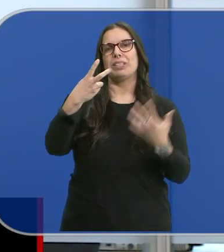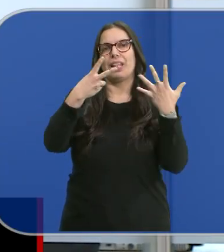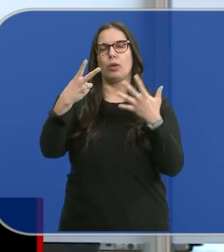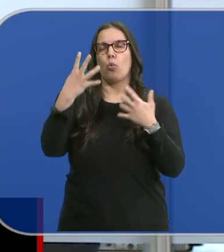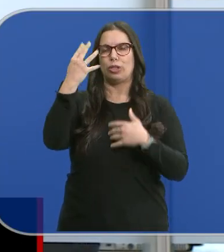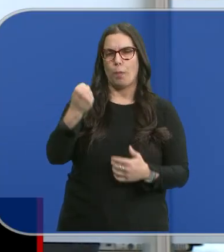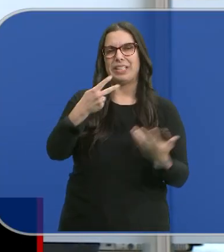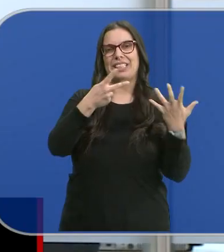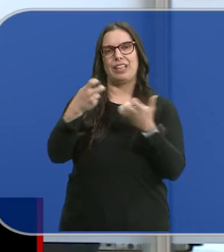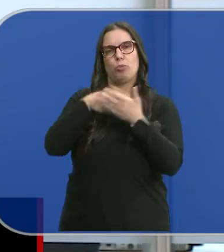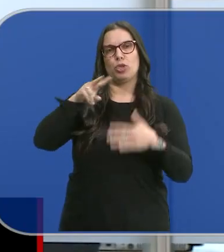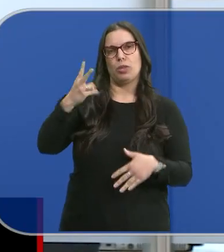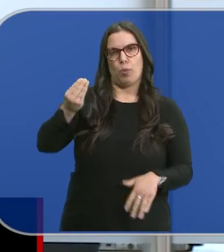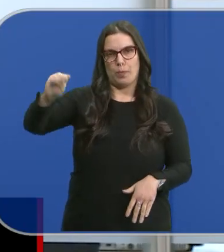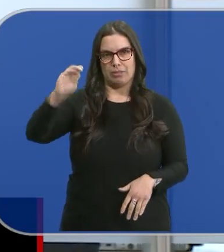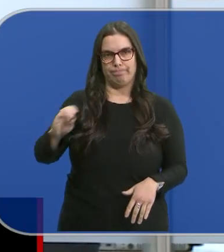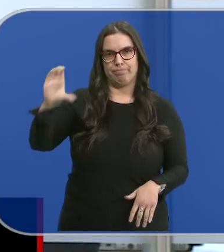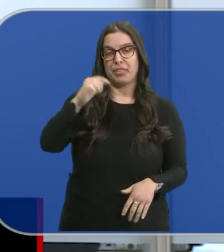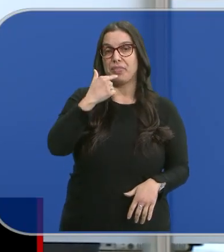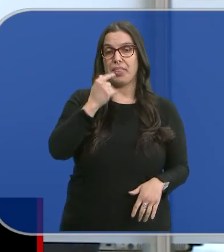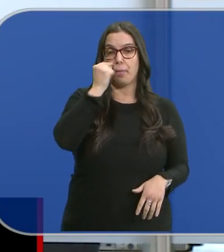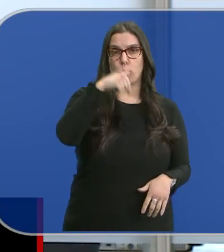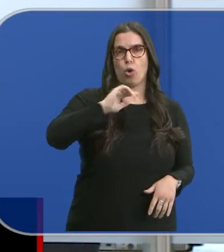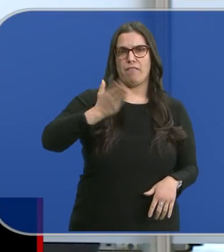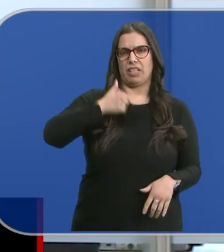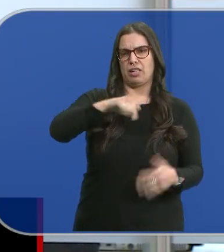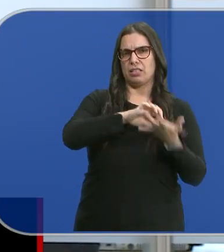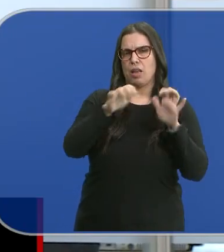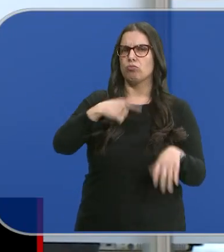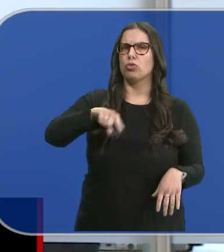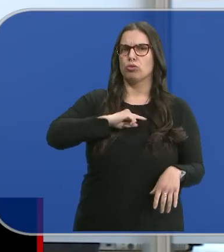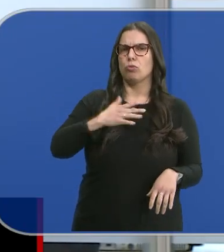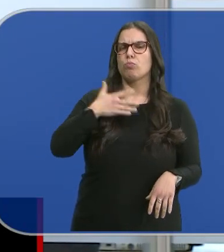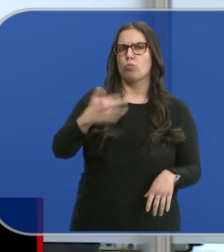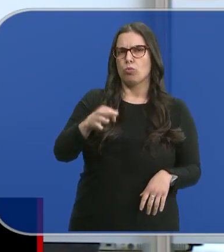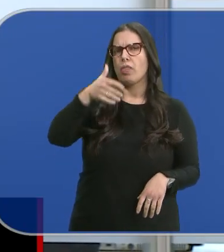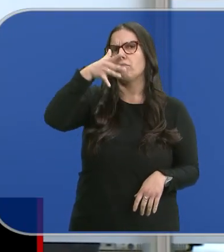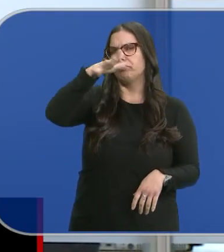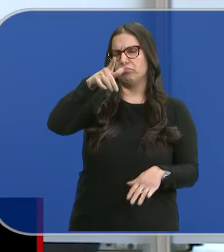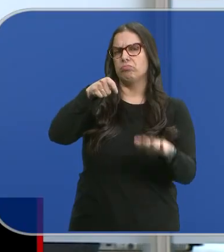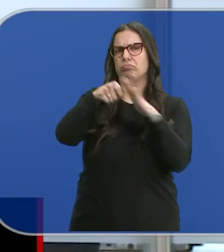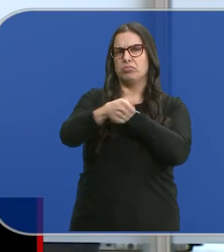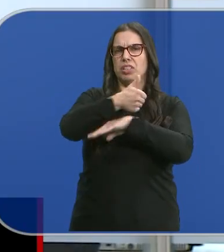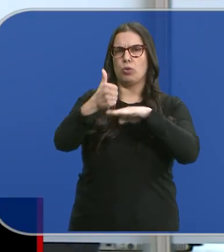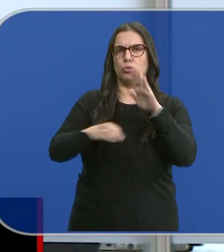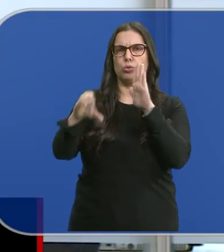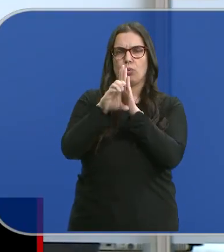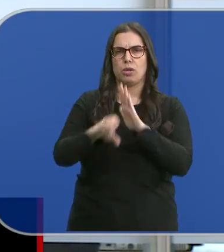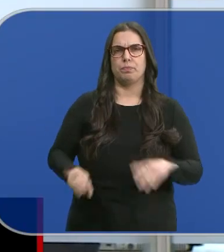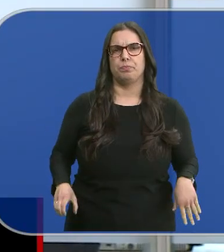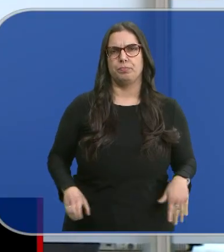adicionales. Dice Fernández Mañueco que perjudica a Castilla y León y están dispuestos a recurrirlo ante el Tribunal Constitucional.